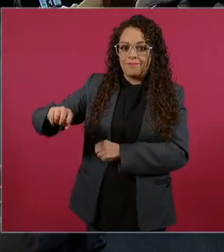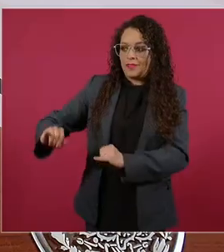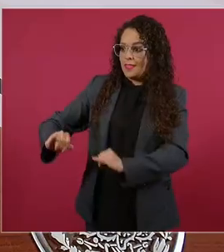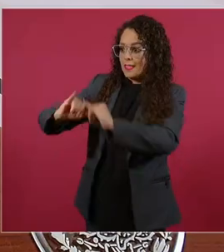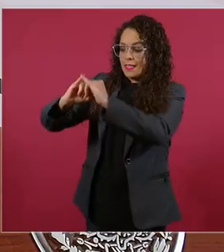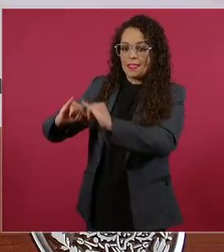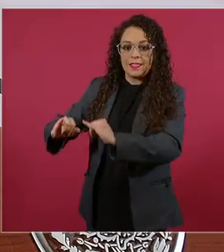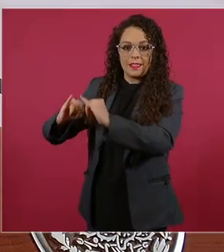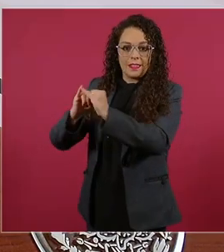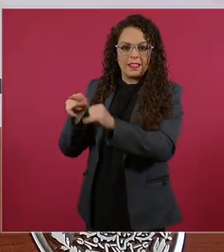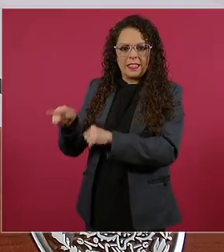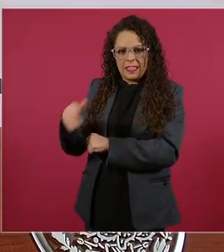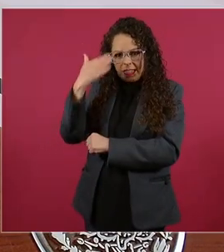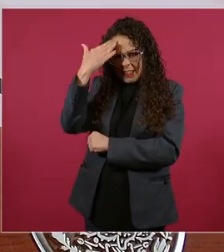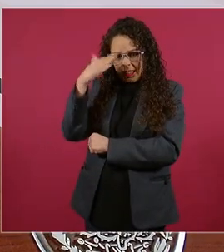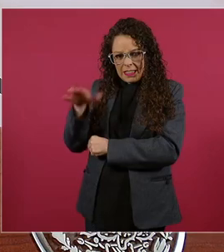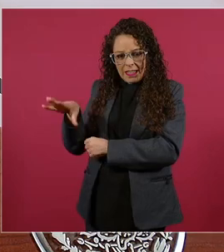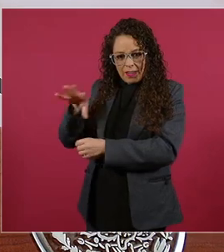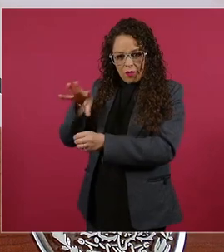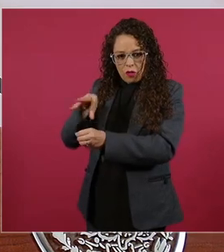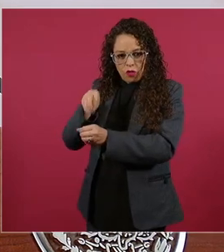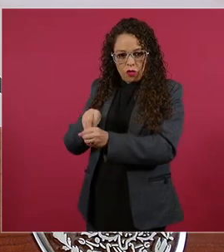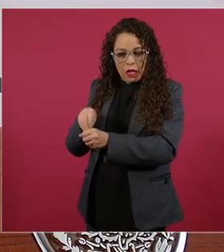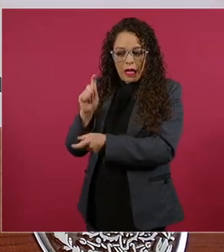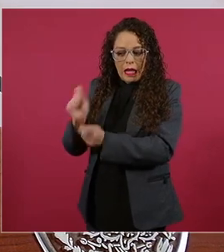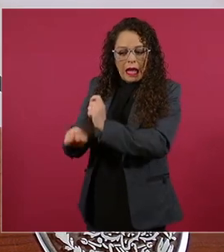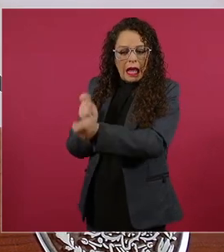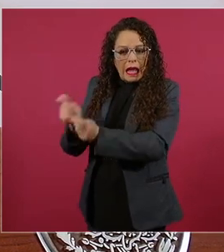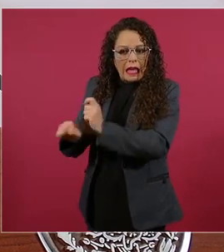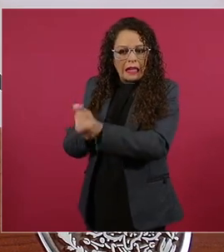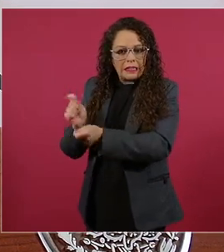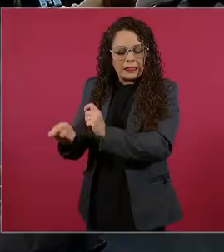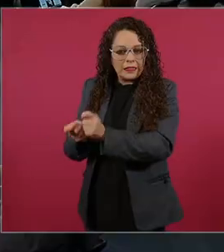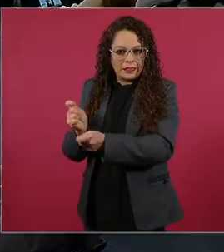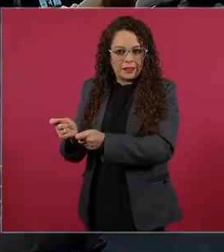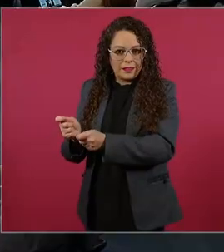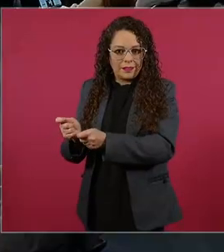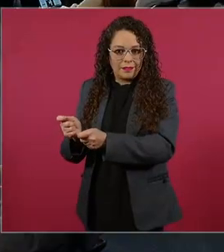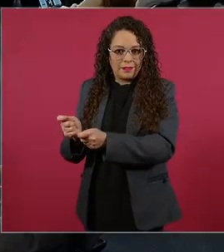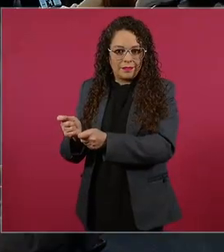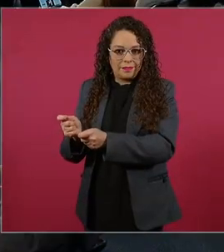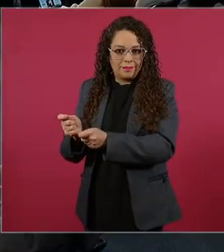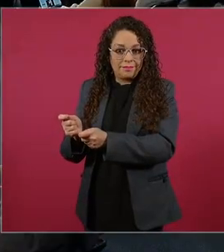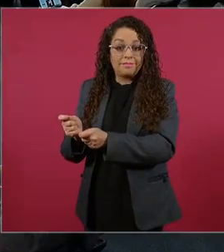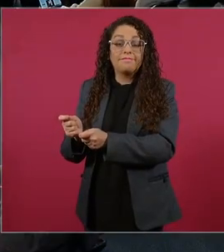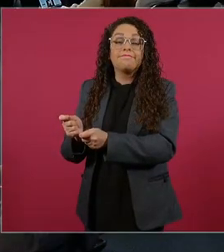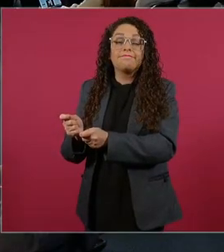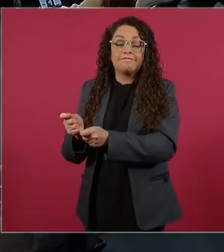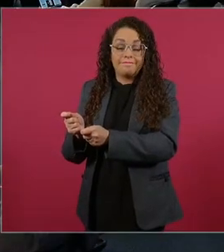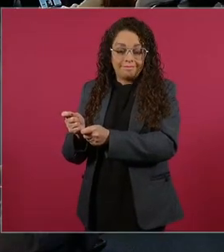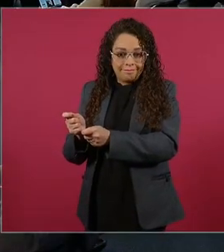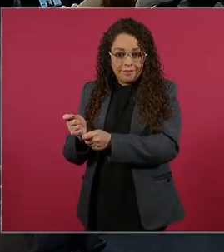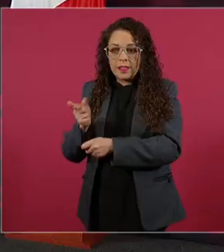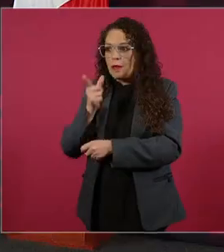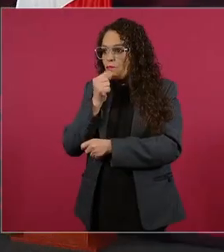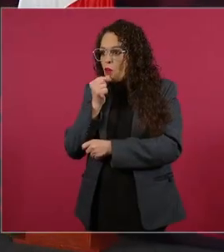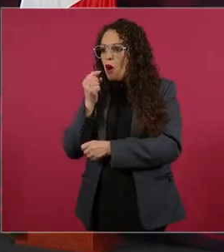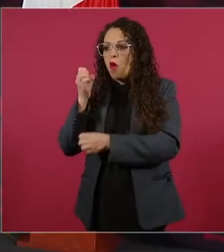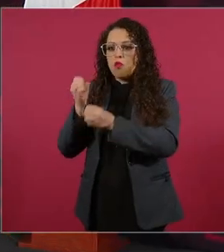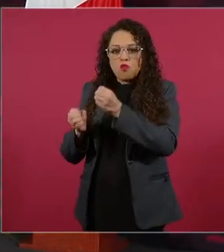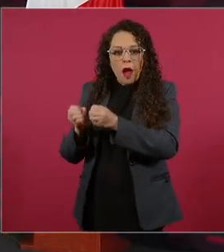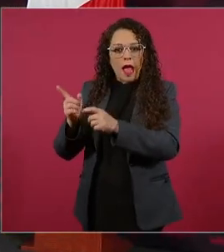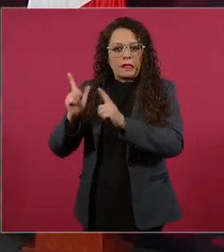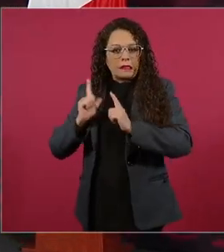dependencias de impartición de justicia, ya sabía que en efecto